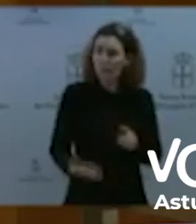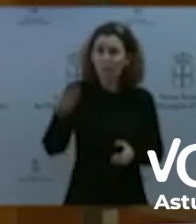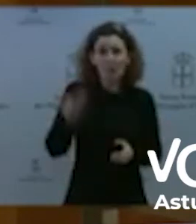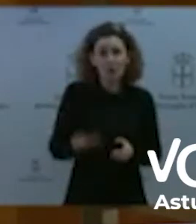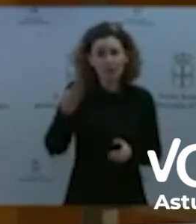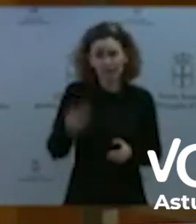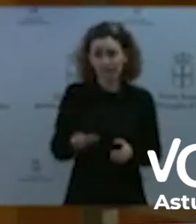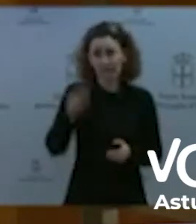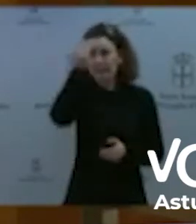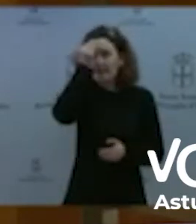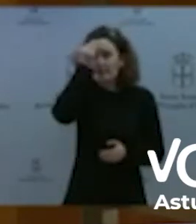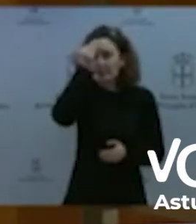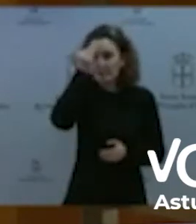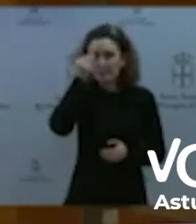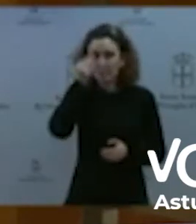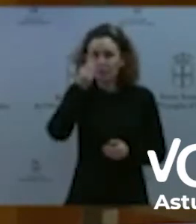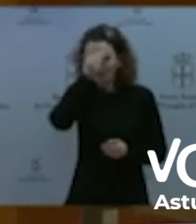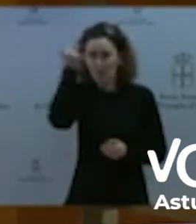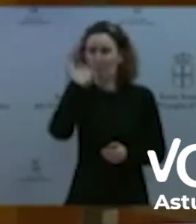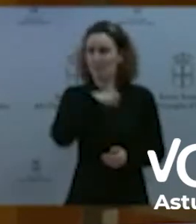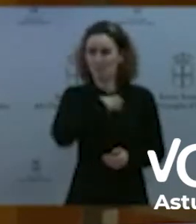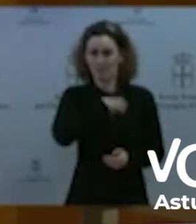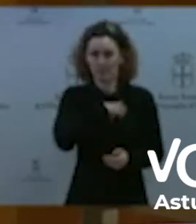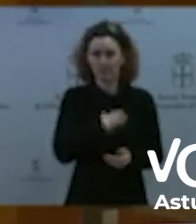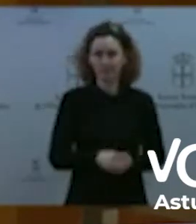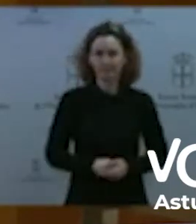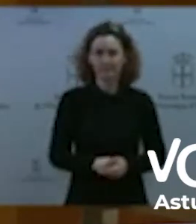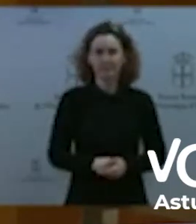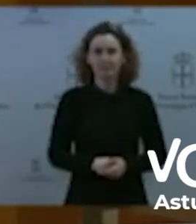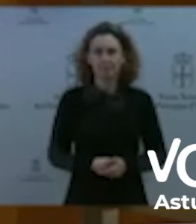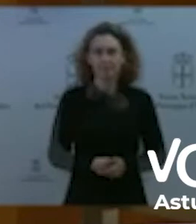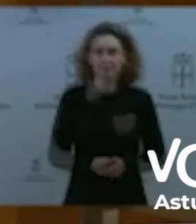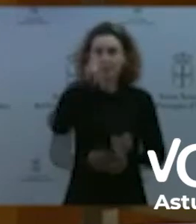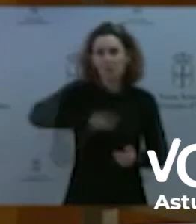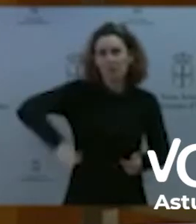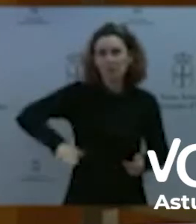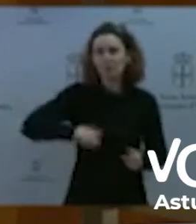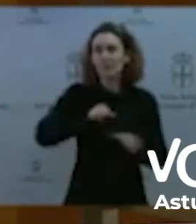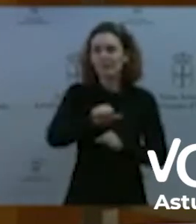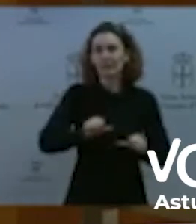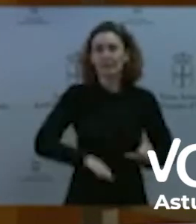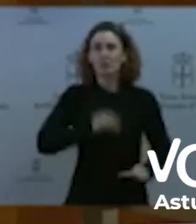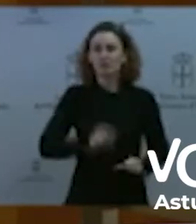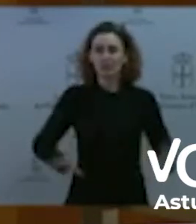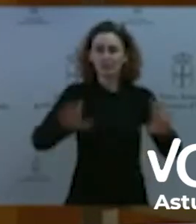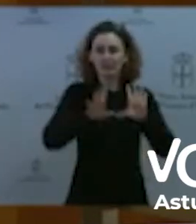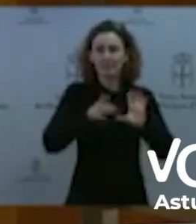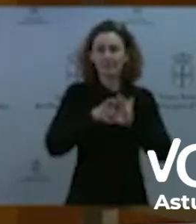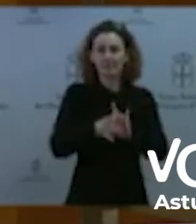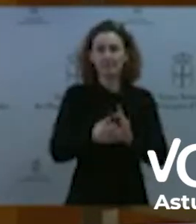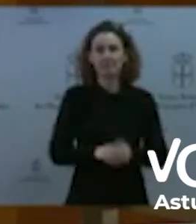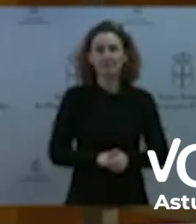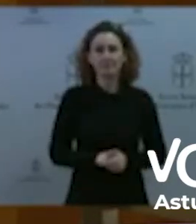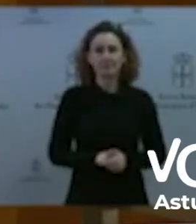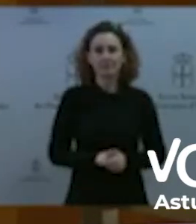de administrarse. Es el formado por los niños a partir de 10 años. Nos parece una deficiencia de grandes